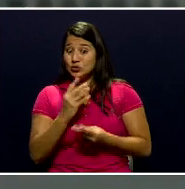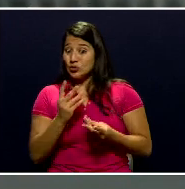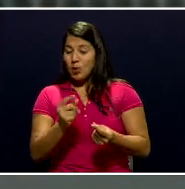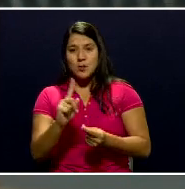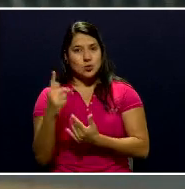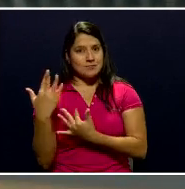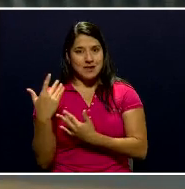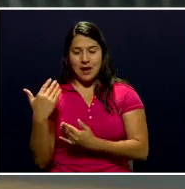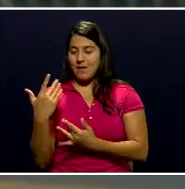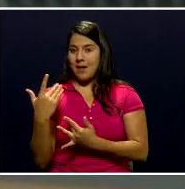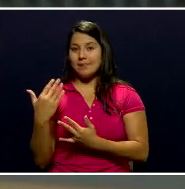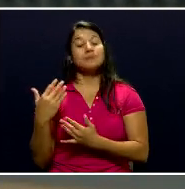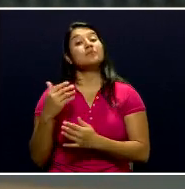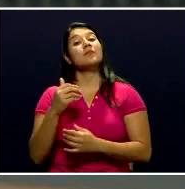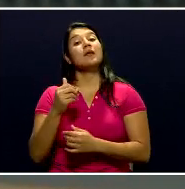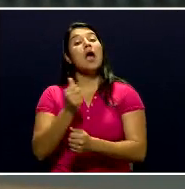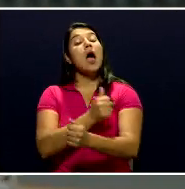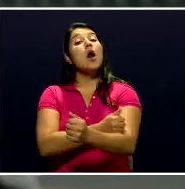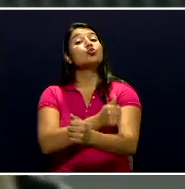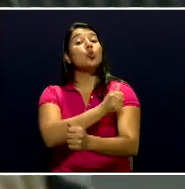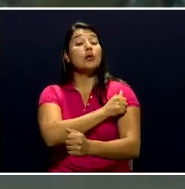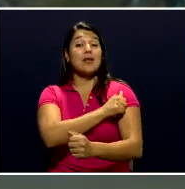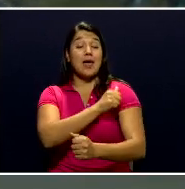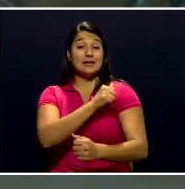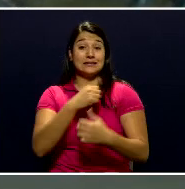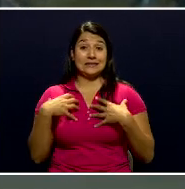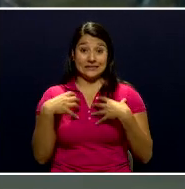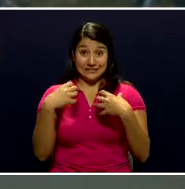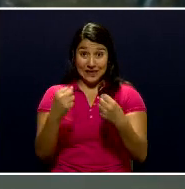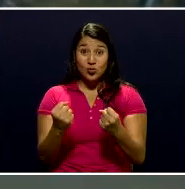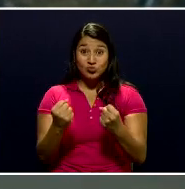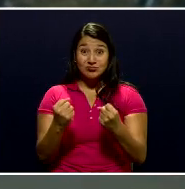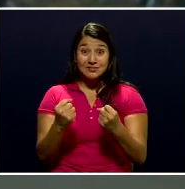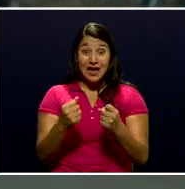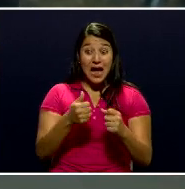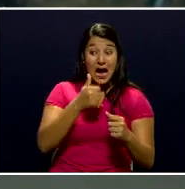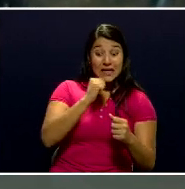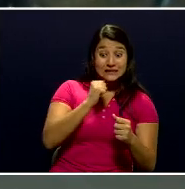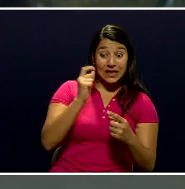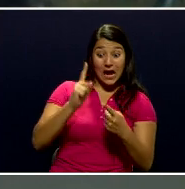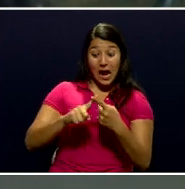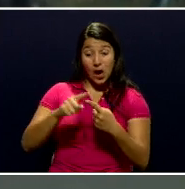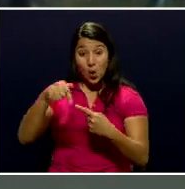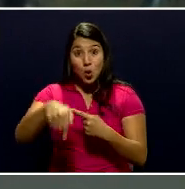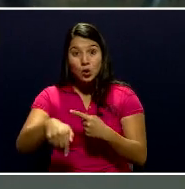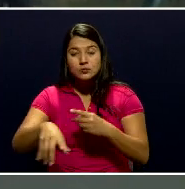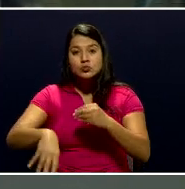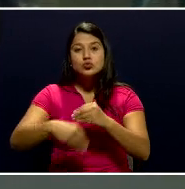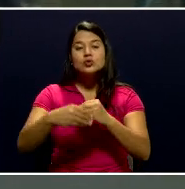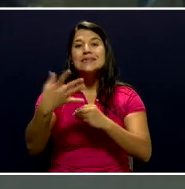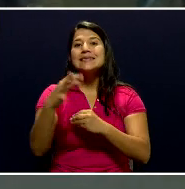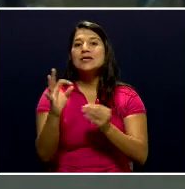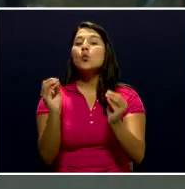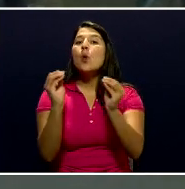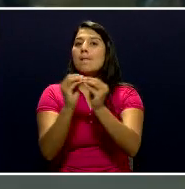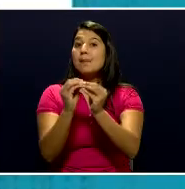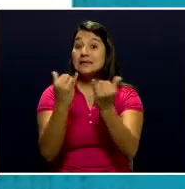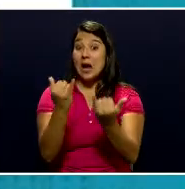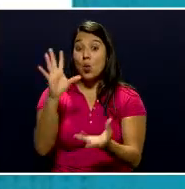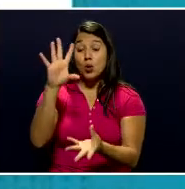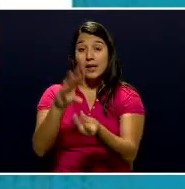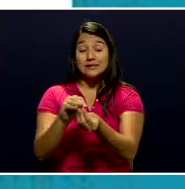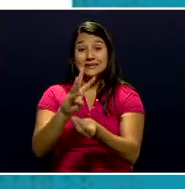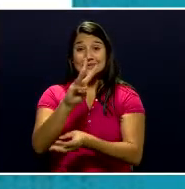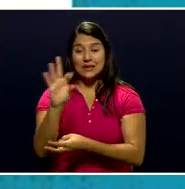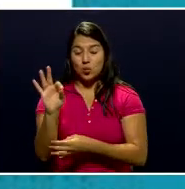En 24 horas se diagnosticaron 19 más, llegando así a 69 enfermos. Veamos el detalle: